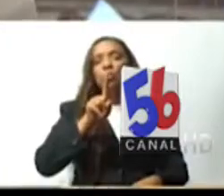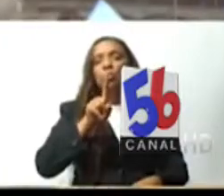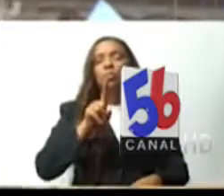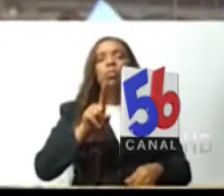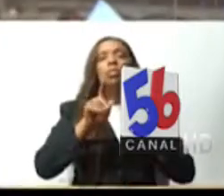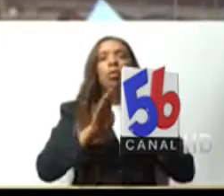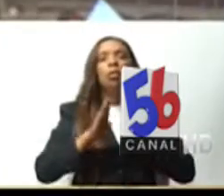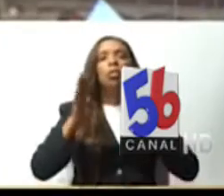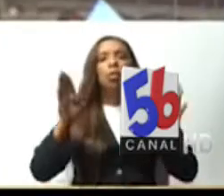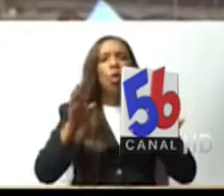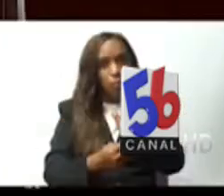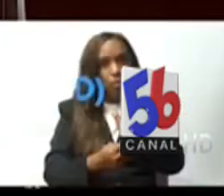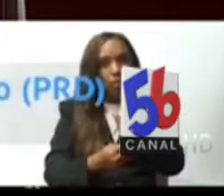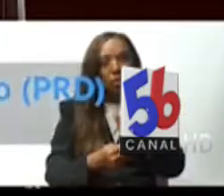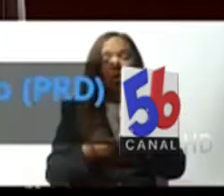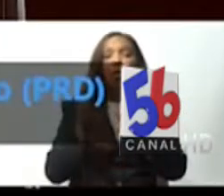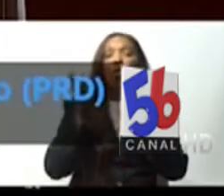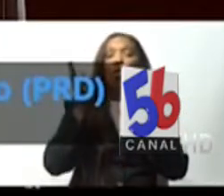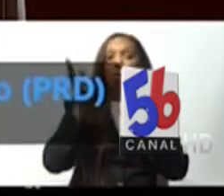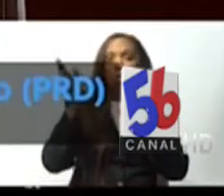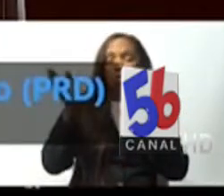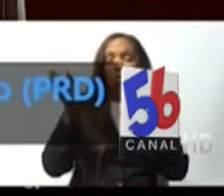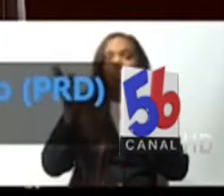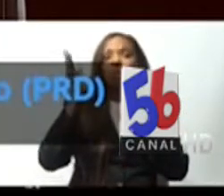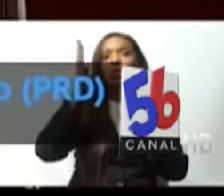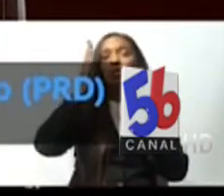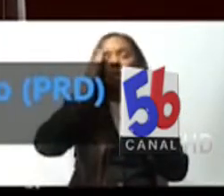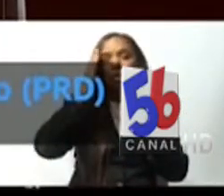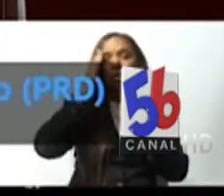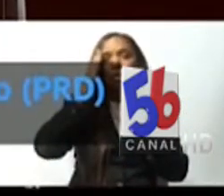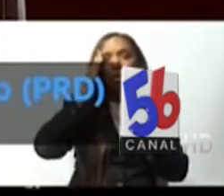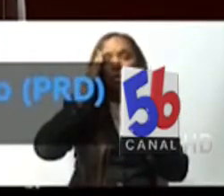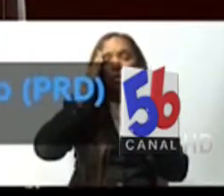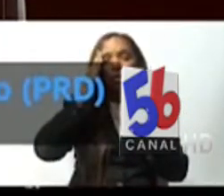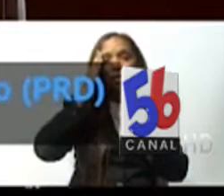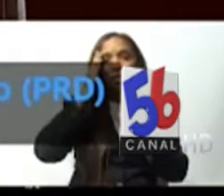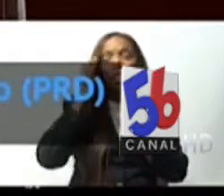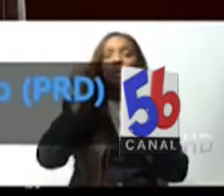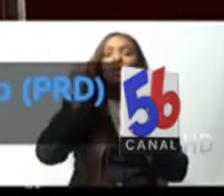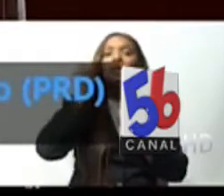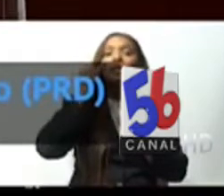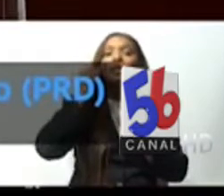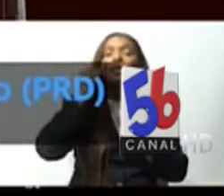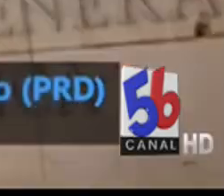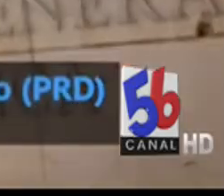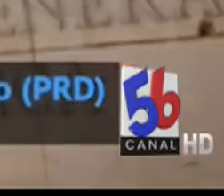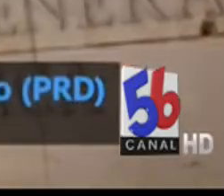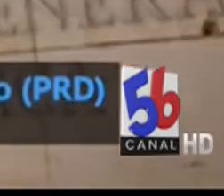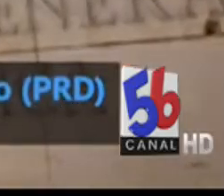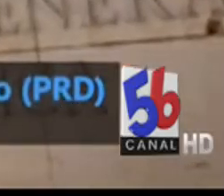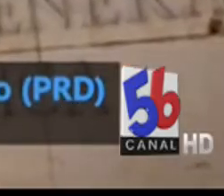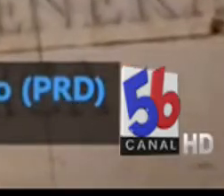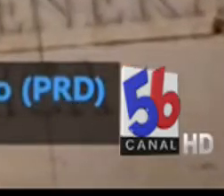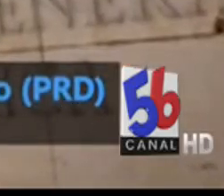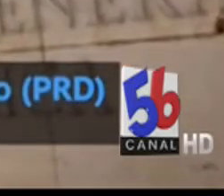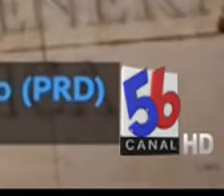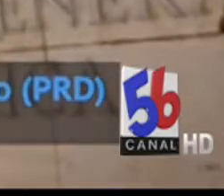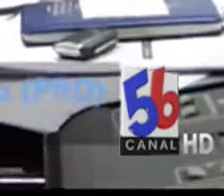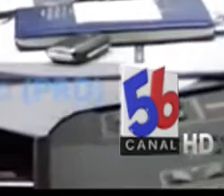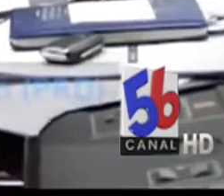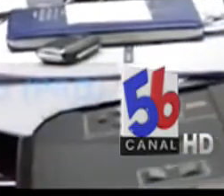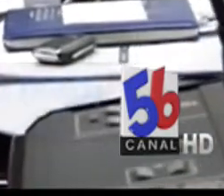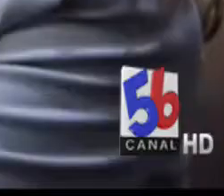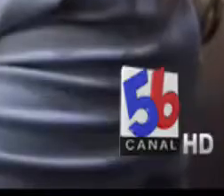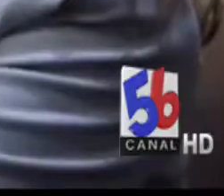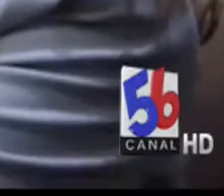su trayectoria política. De su lado, Félix Félix, del Partido Revolucionario Dominicano PRD, se puso a disposición del